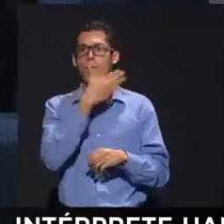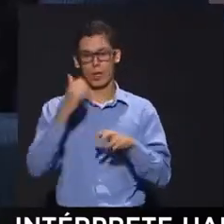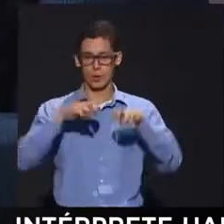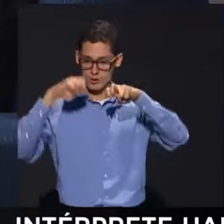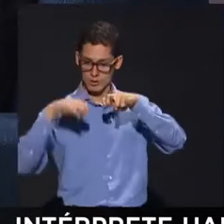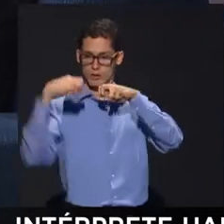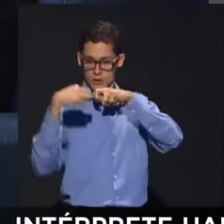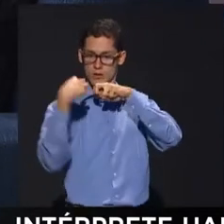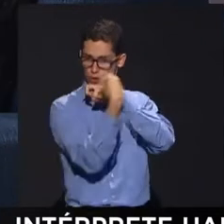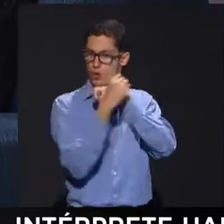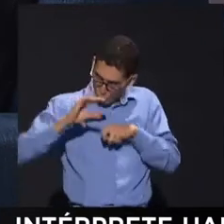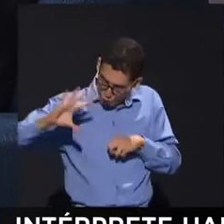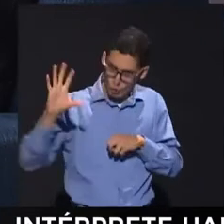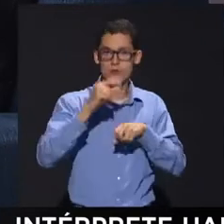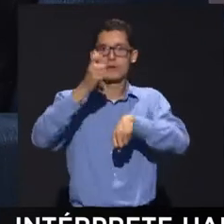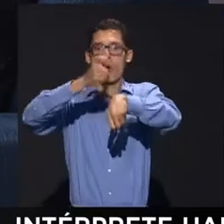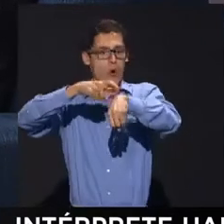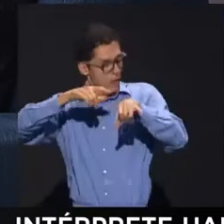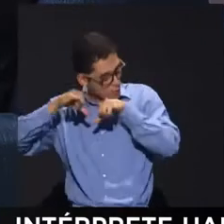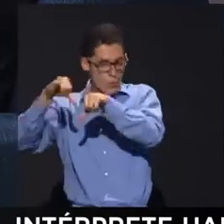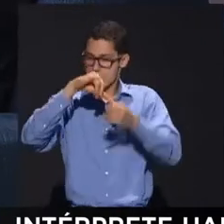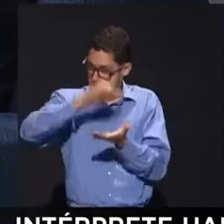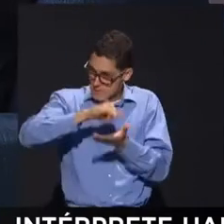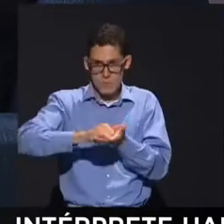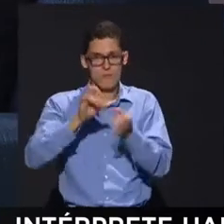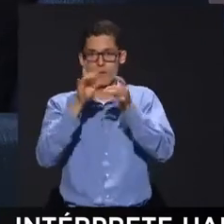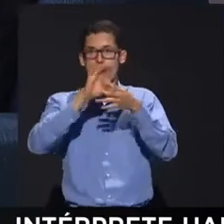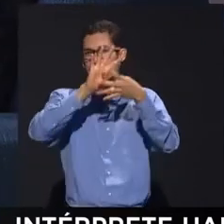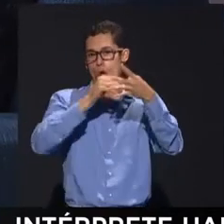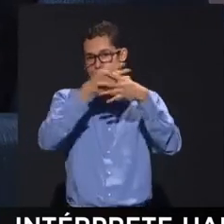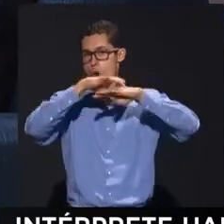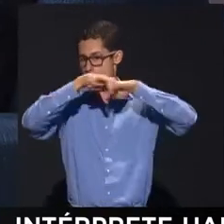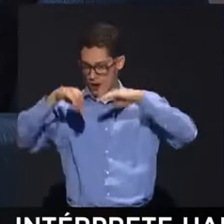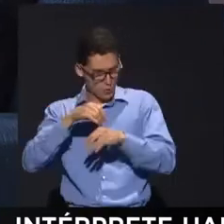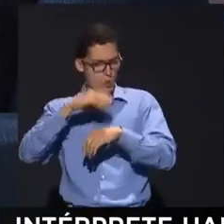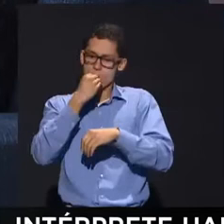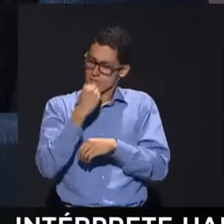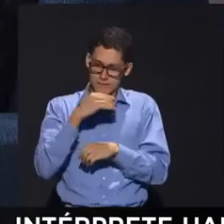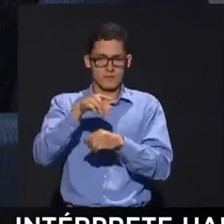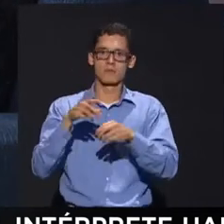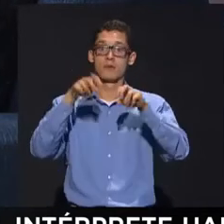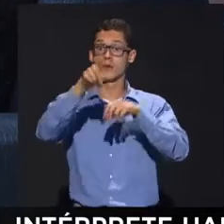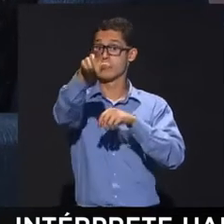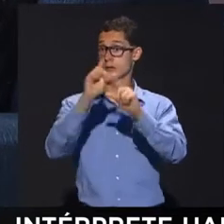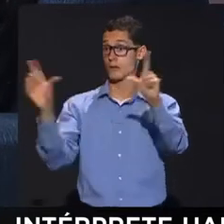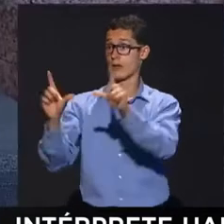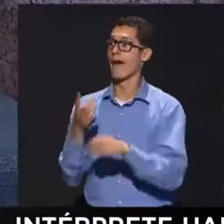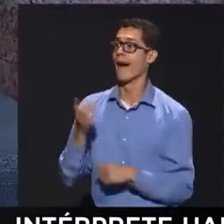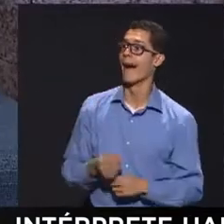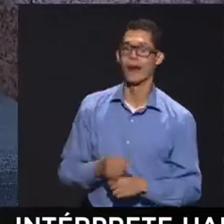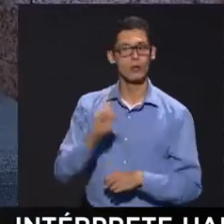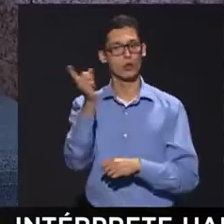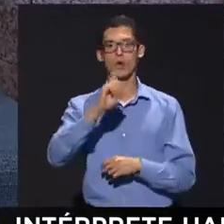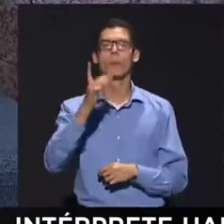clase, se para constantemente, pero el ejercicio de sentarse todos en la mesa a comer, sin televisor prendido, sin equipo